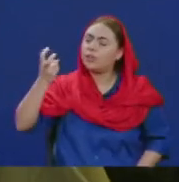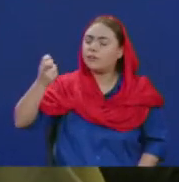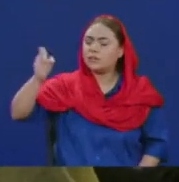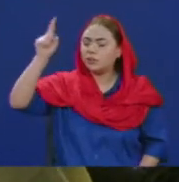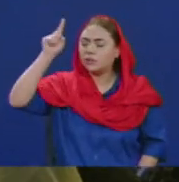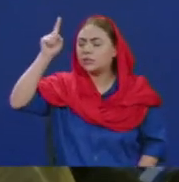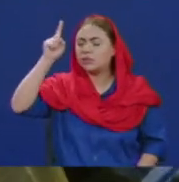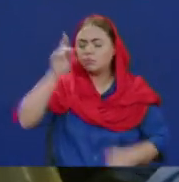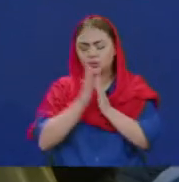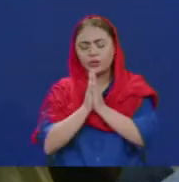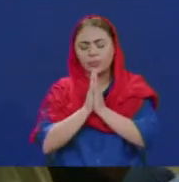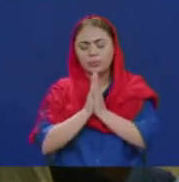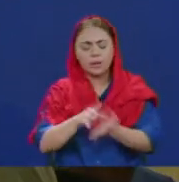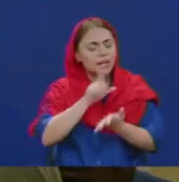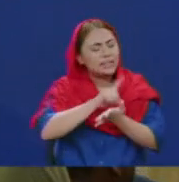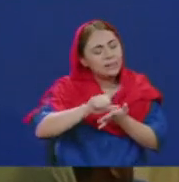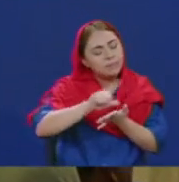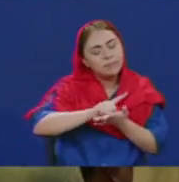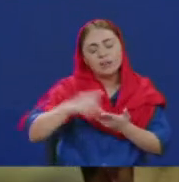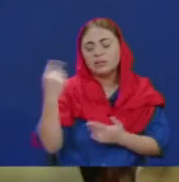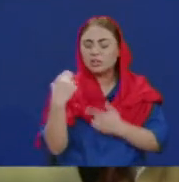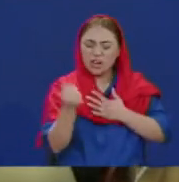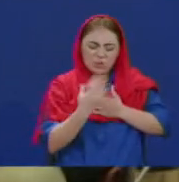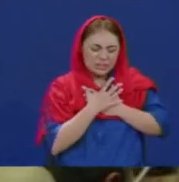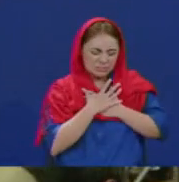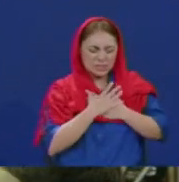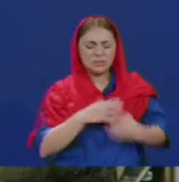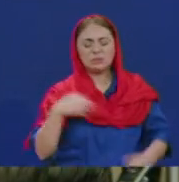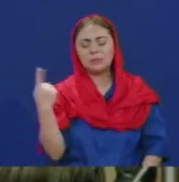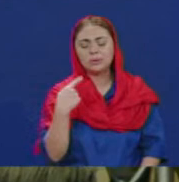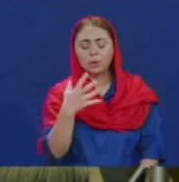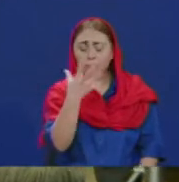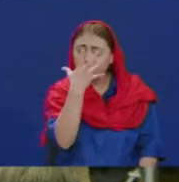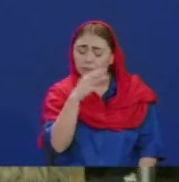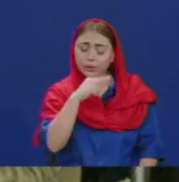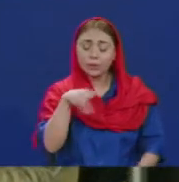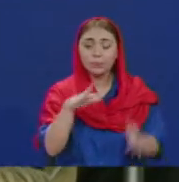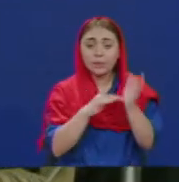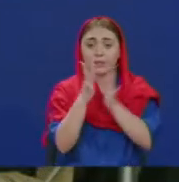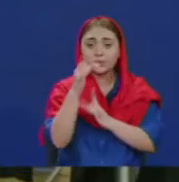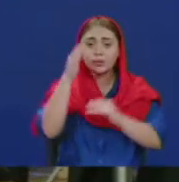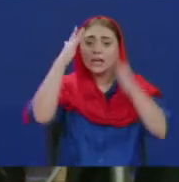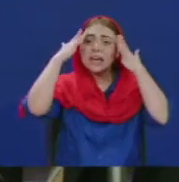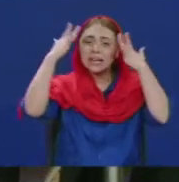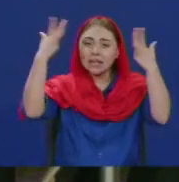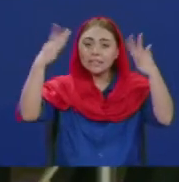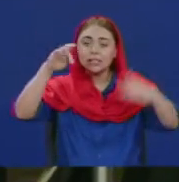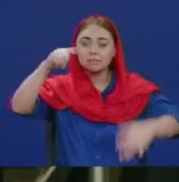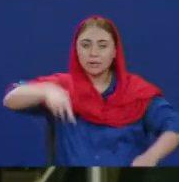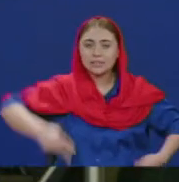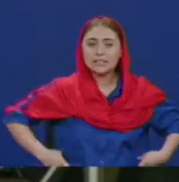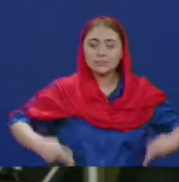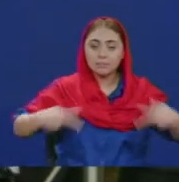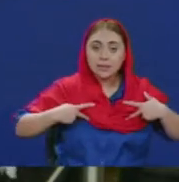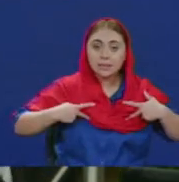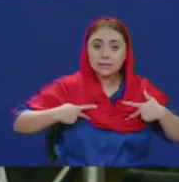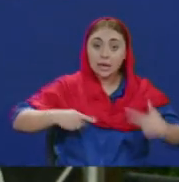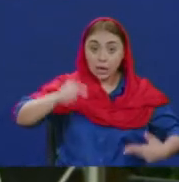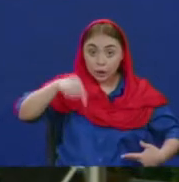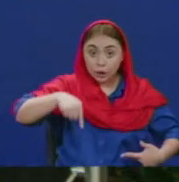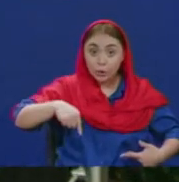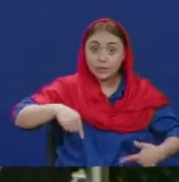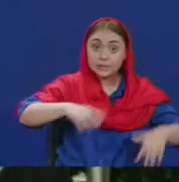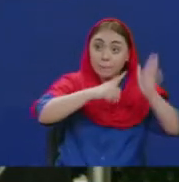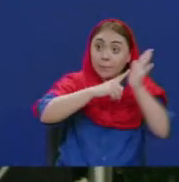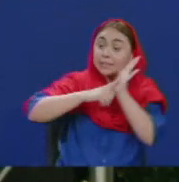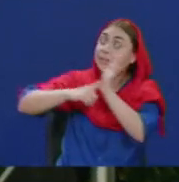para limpiarlo de toda contaminación y de todo pecado, Señor. Y te doy gracias por estas vidas que se han acercado a ti, Señor, porque